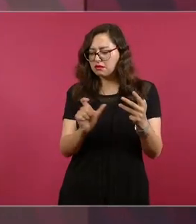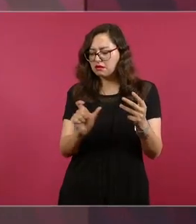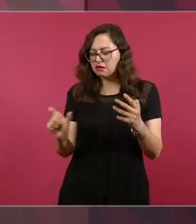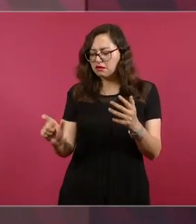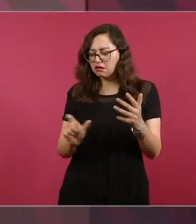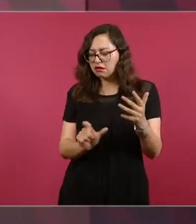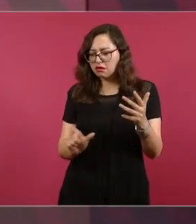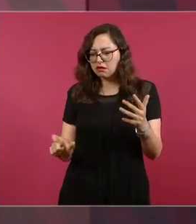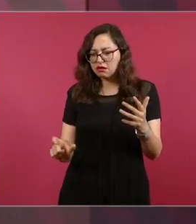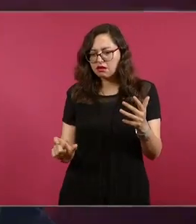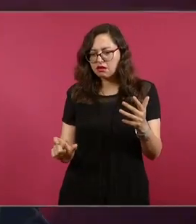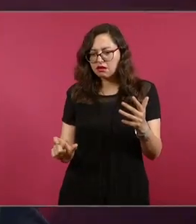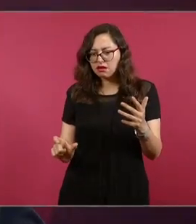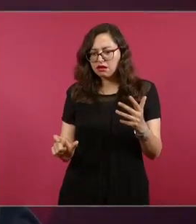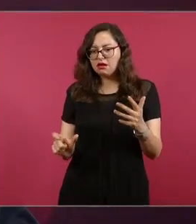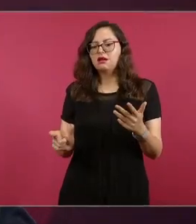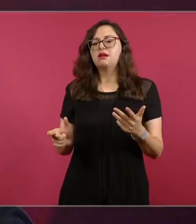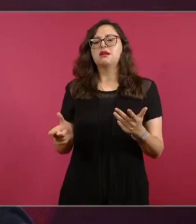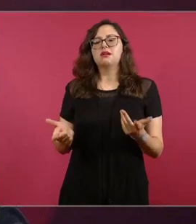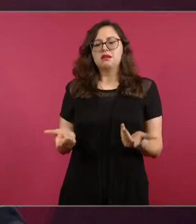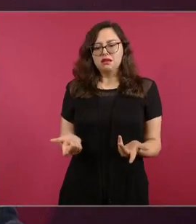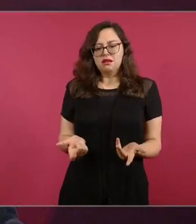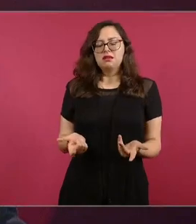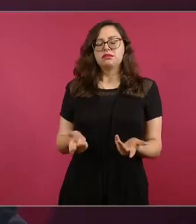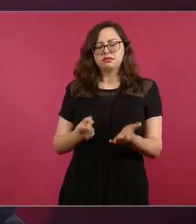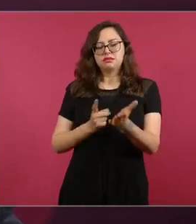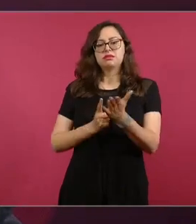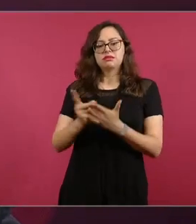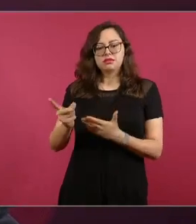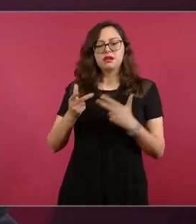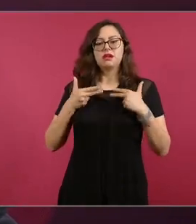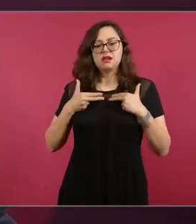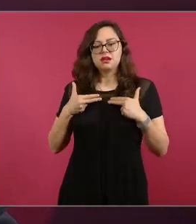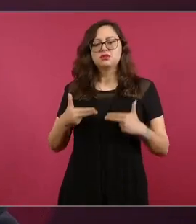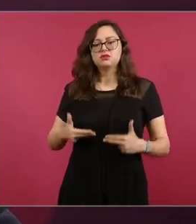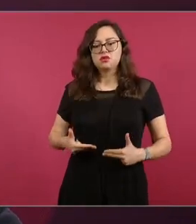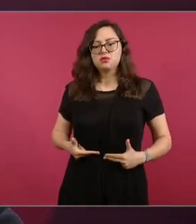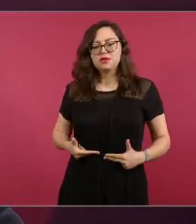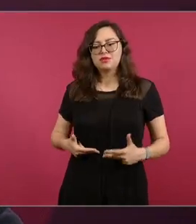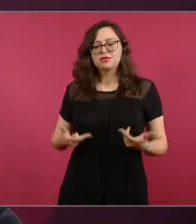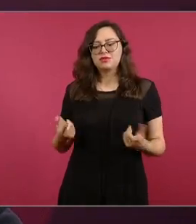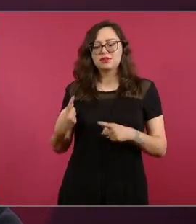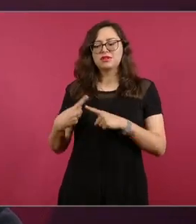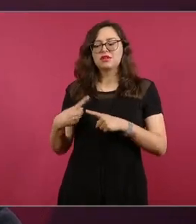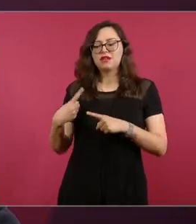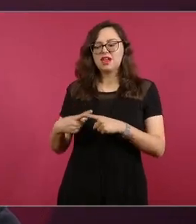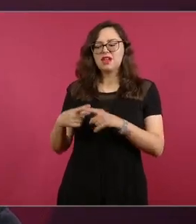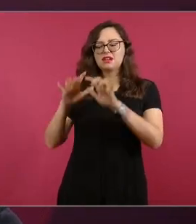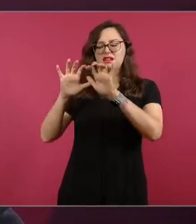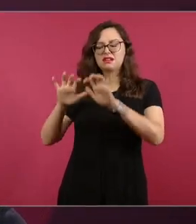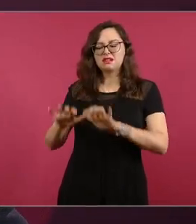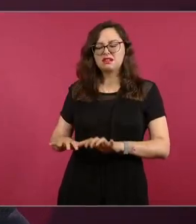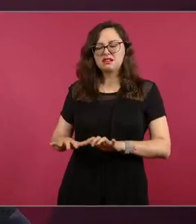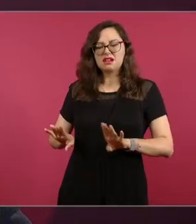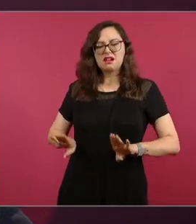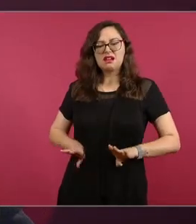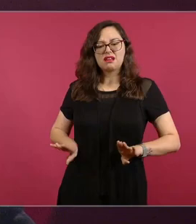con los que se usan en las organizaciones internacionales